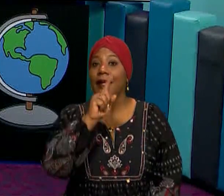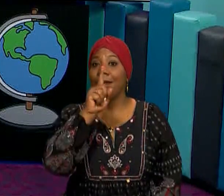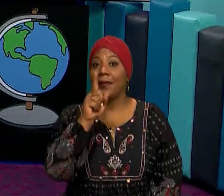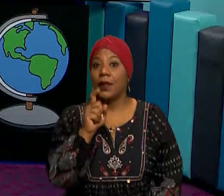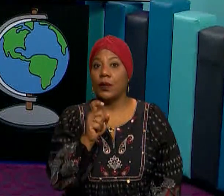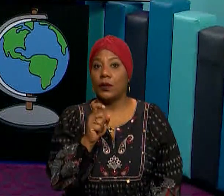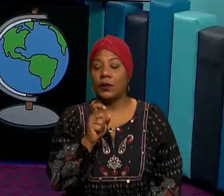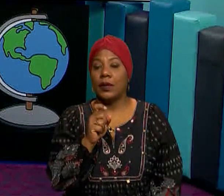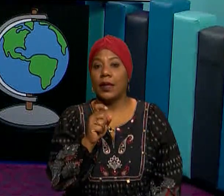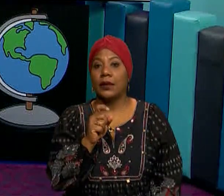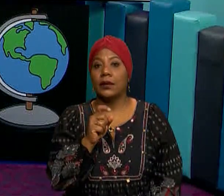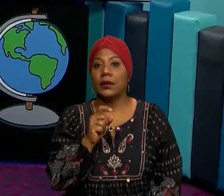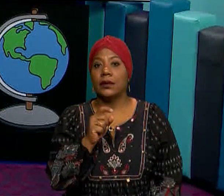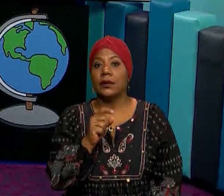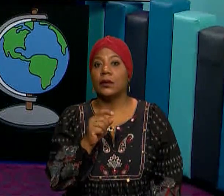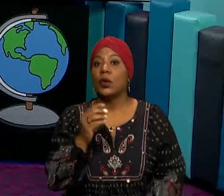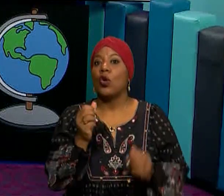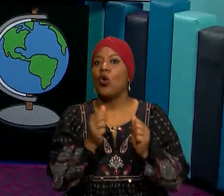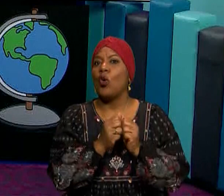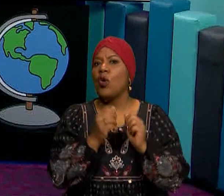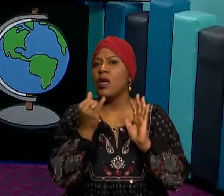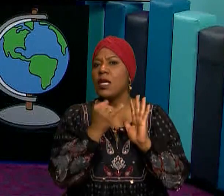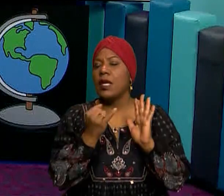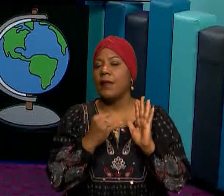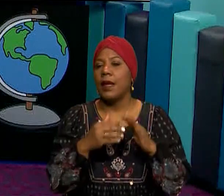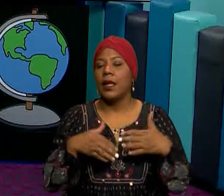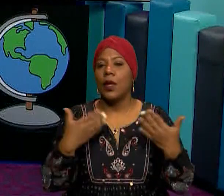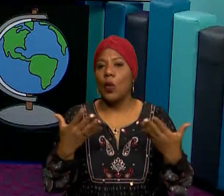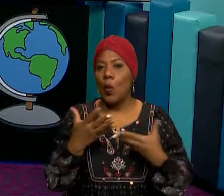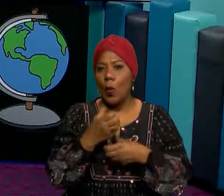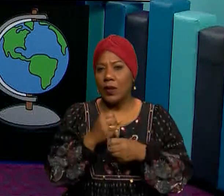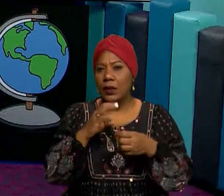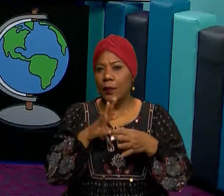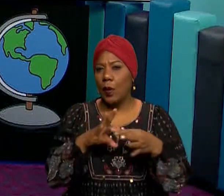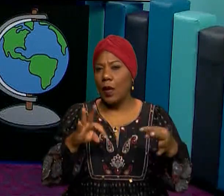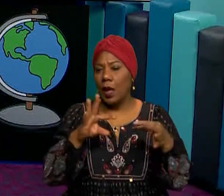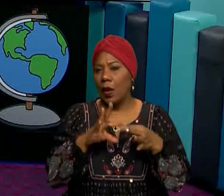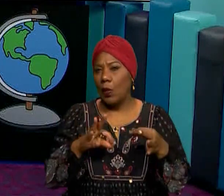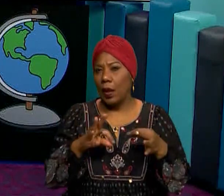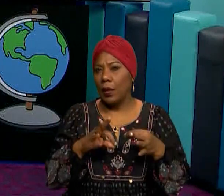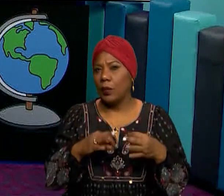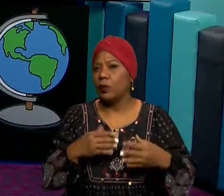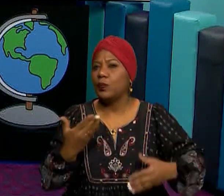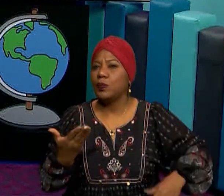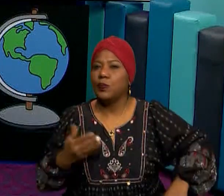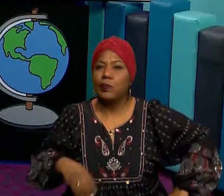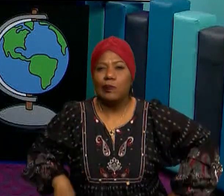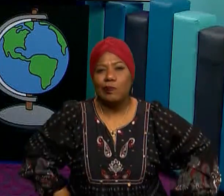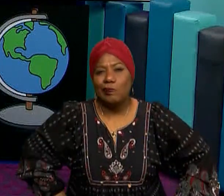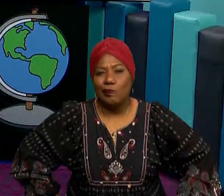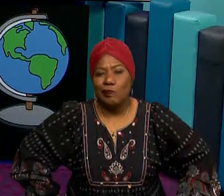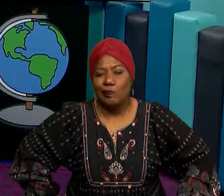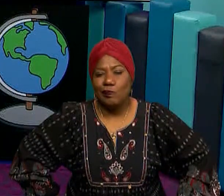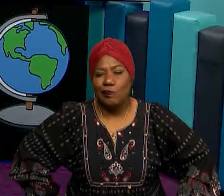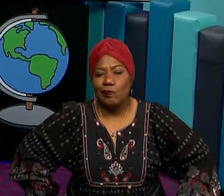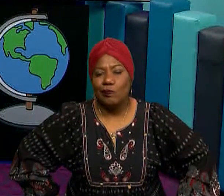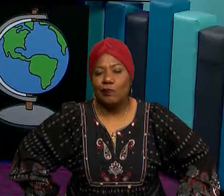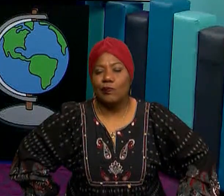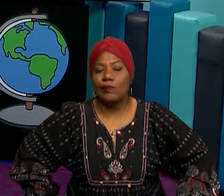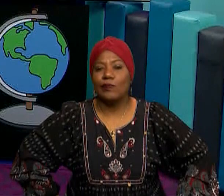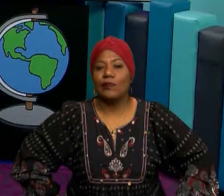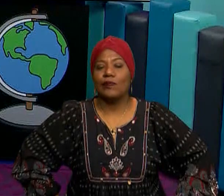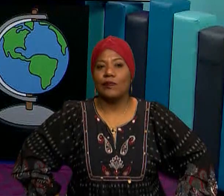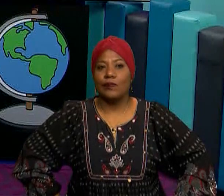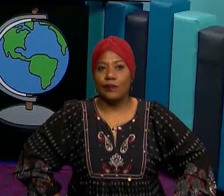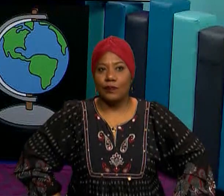mí, por medio de imágenes, ¿cómo narraríamos o cómo estructuraríamos el cuento? Muy sencillo, chicos. Recordamos